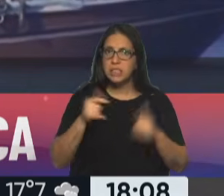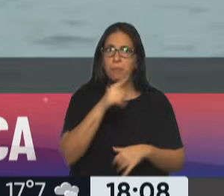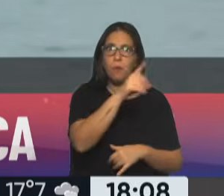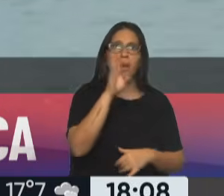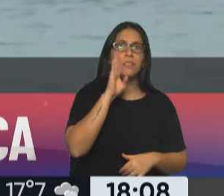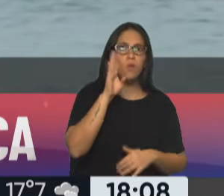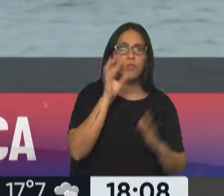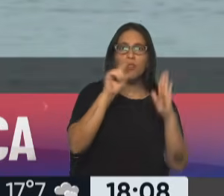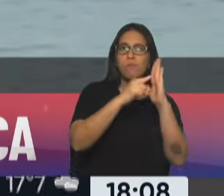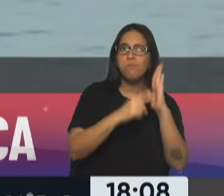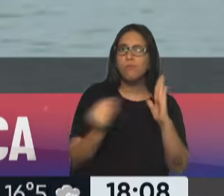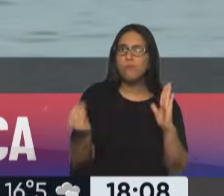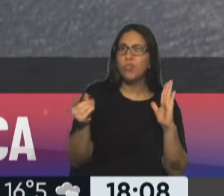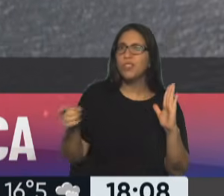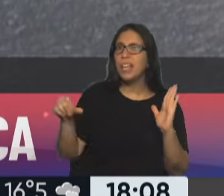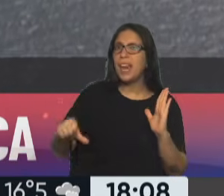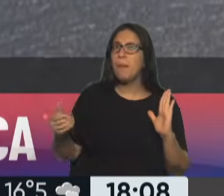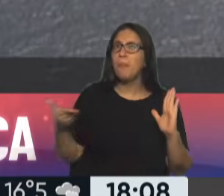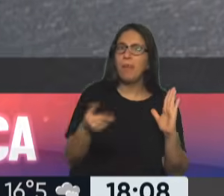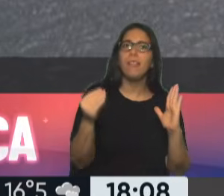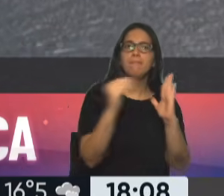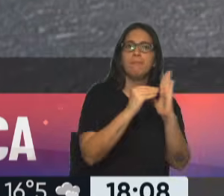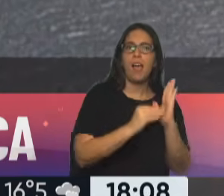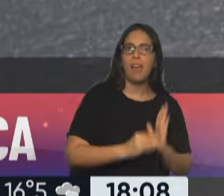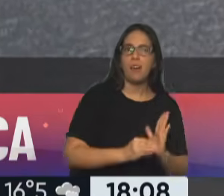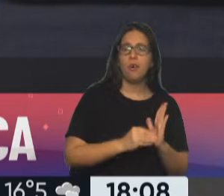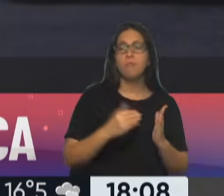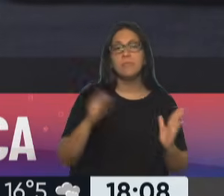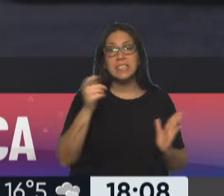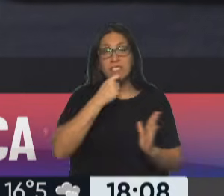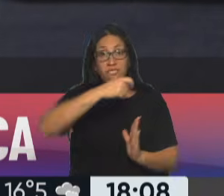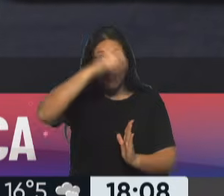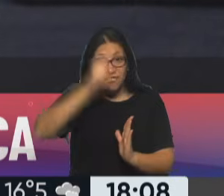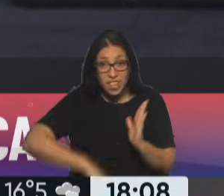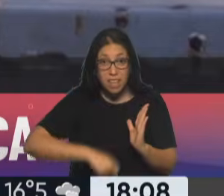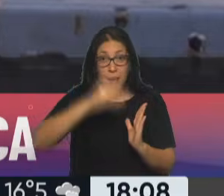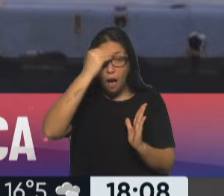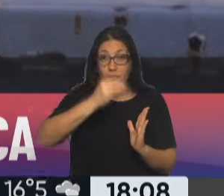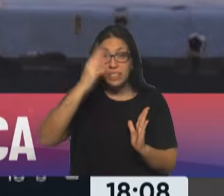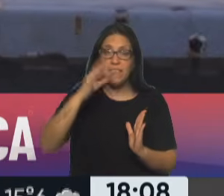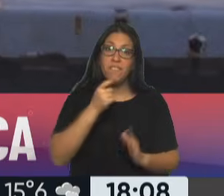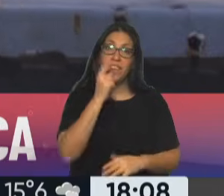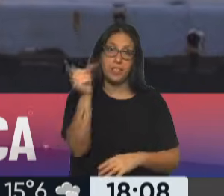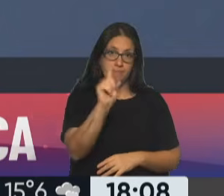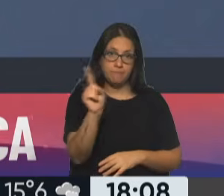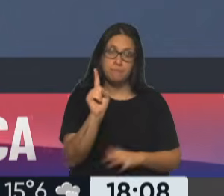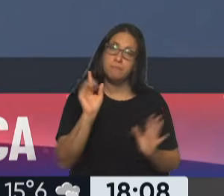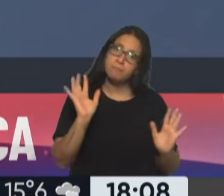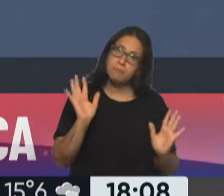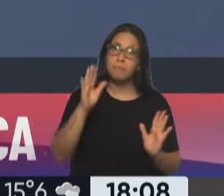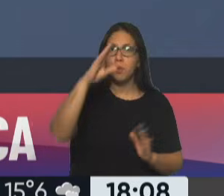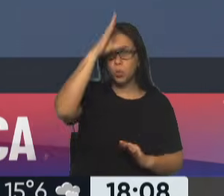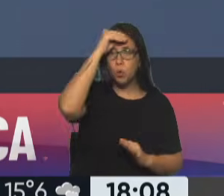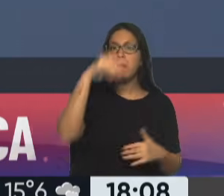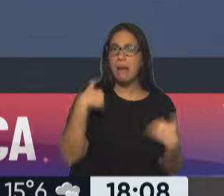había incorporado demandas iraníes. Llegar a la firma del entendimiento no será fácil de todos modos, pero Trump está decidido